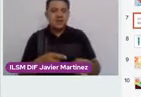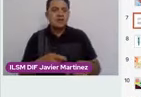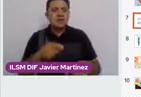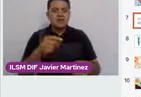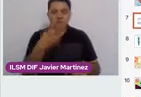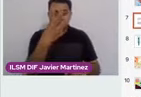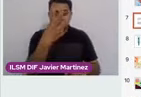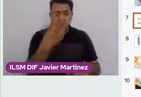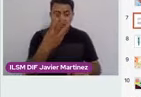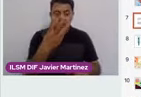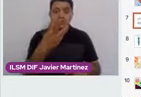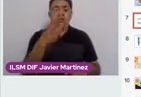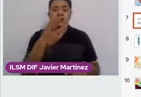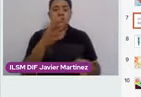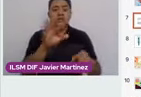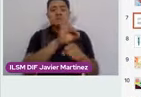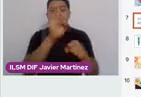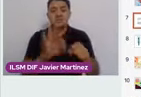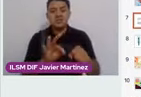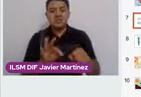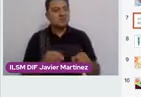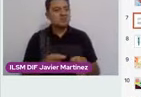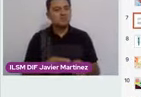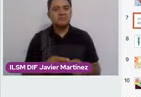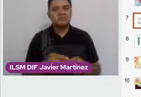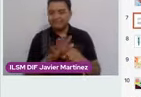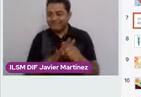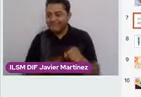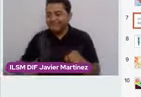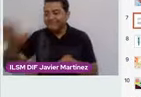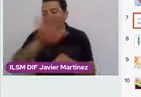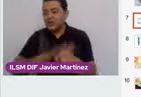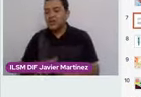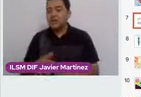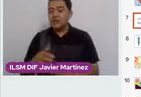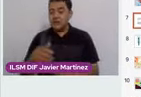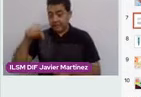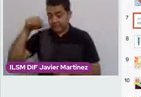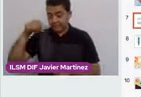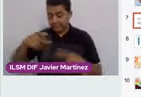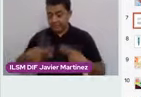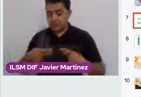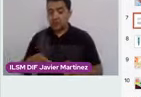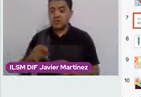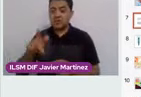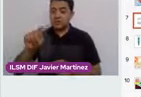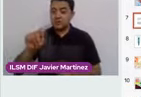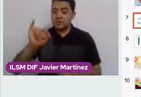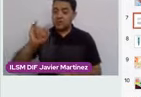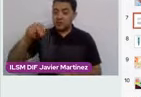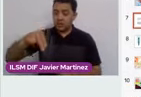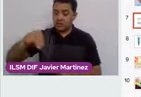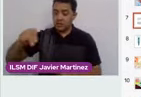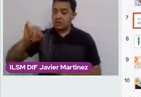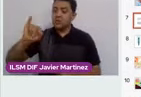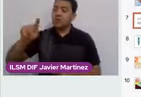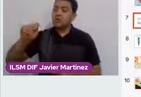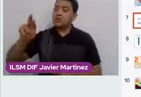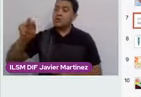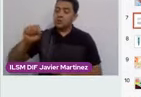algunas subpoblaciones. Entonces, hablar de un 10 al 15% de la población quiere decir que es una afección demasiado frecuente,